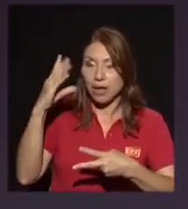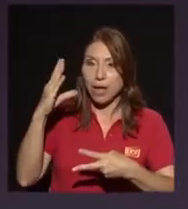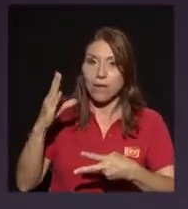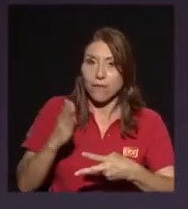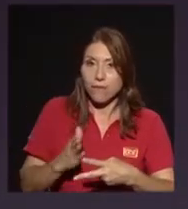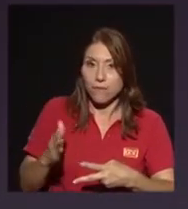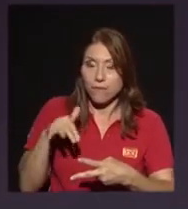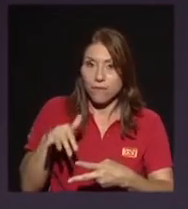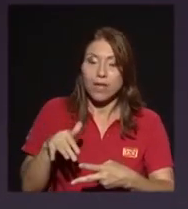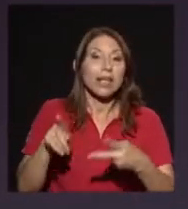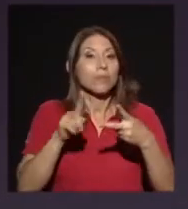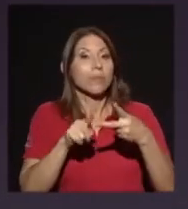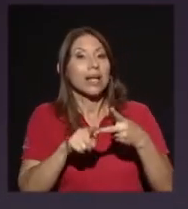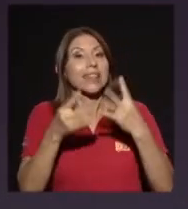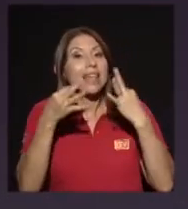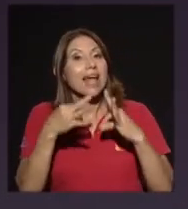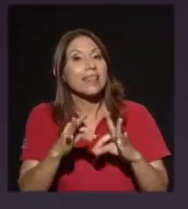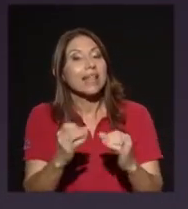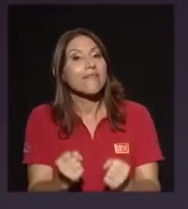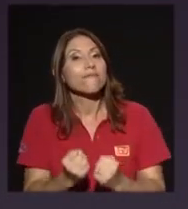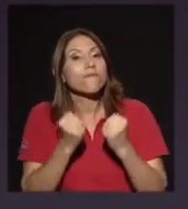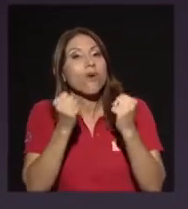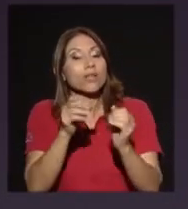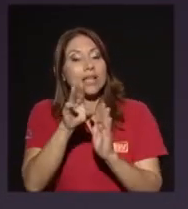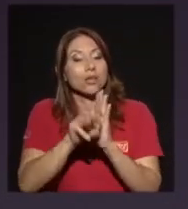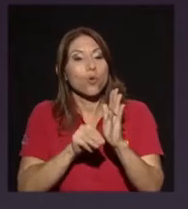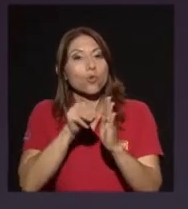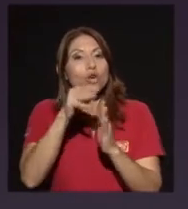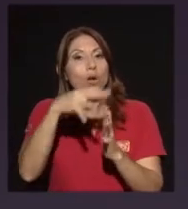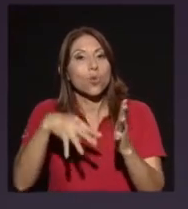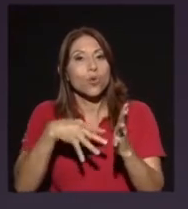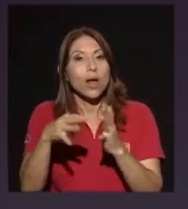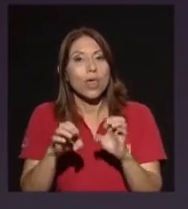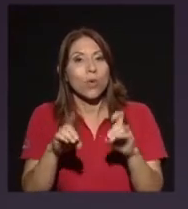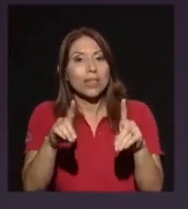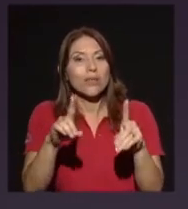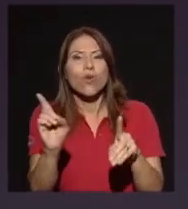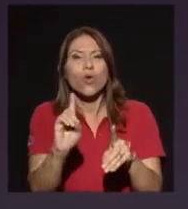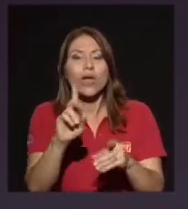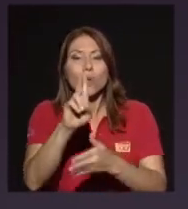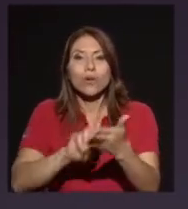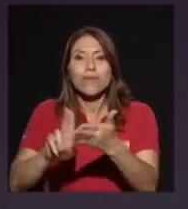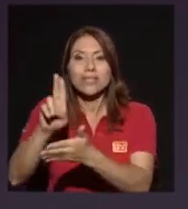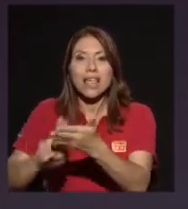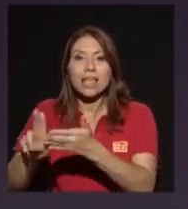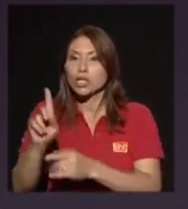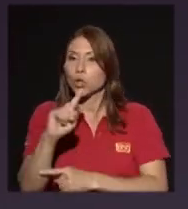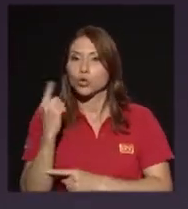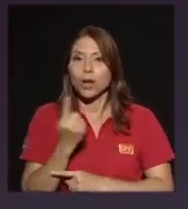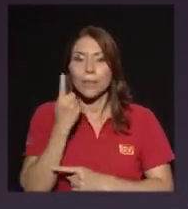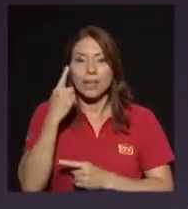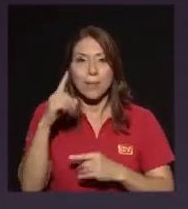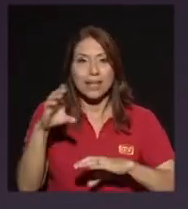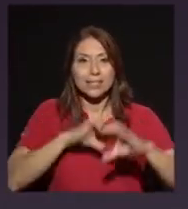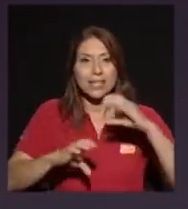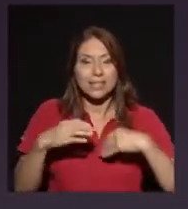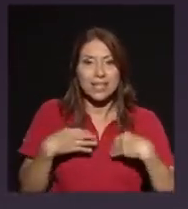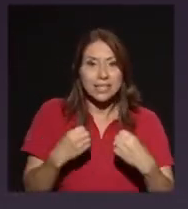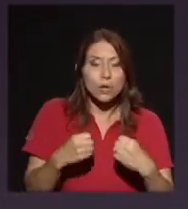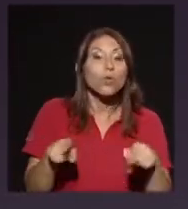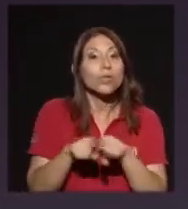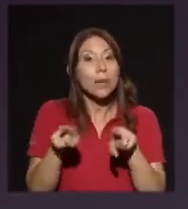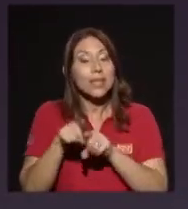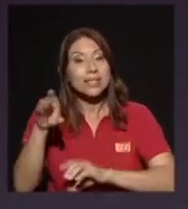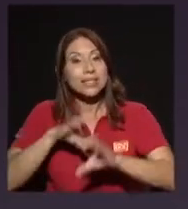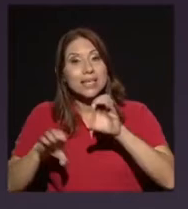tratar de fortalecer los currículum educativos en las universidades, ¿verdad? Y esto siempre decimos, no solamente para ciencias de la salud, sino también para ciencias de la educación.